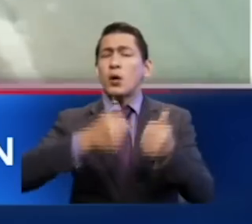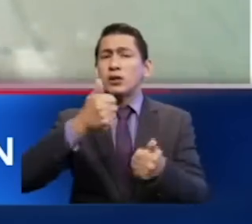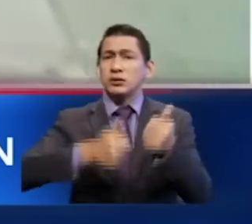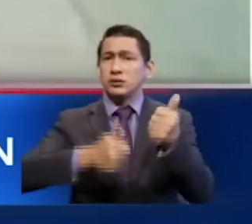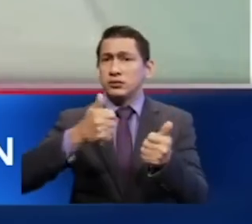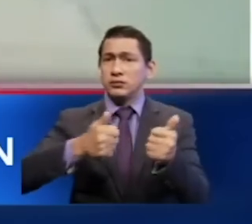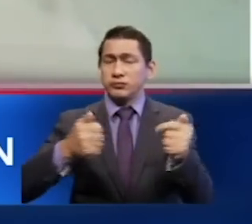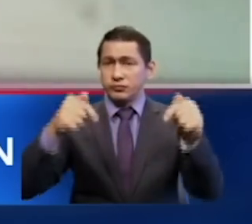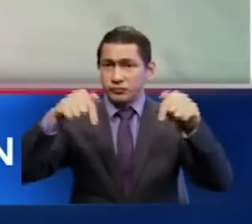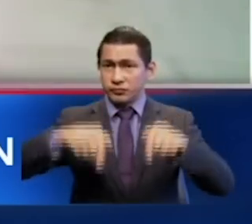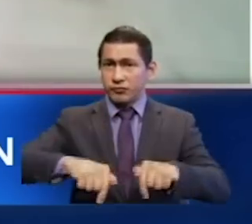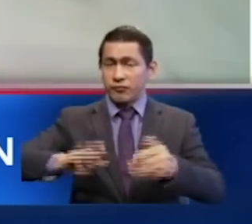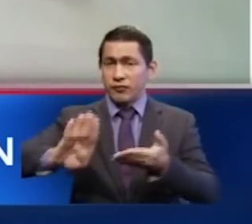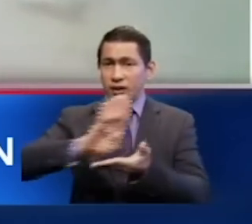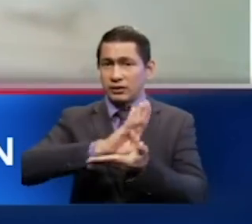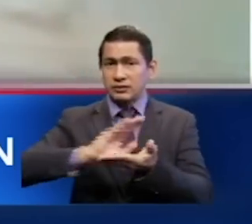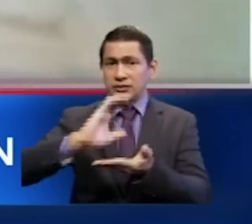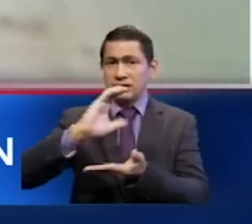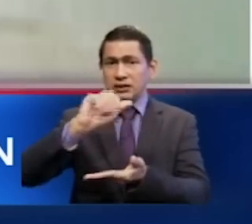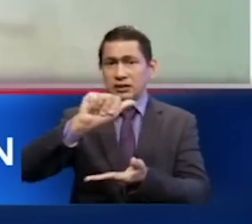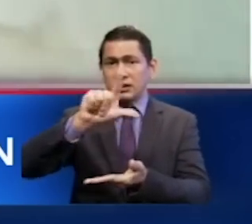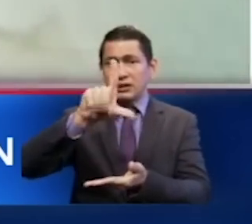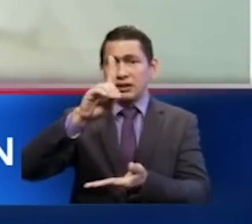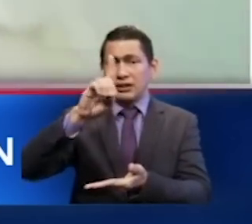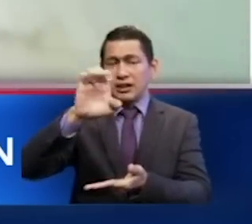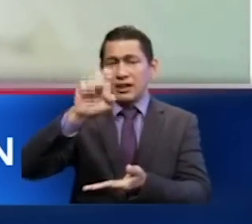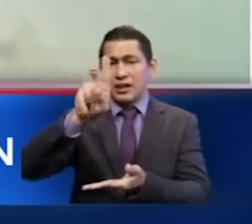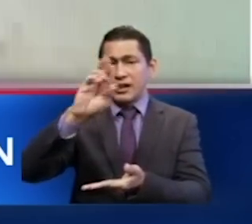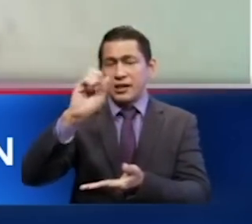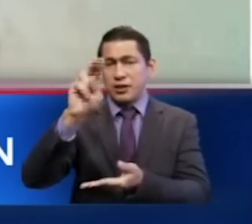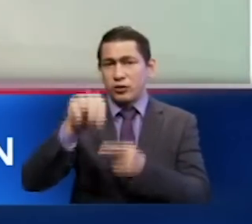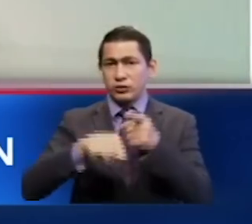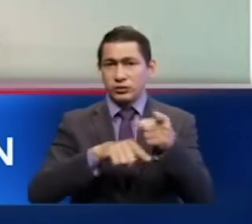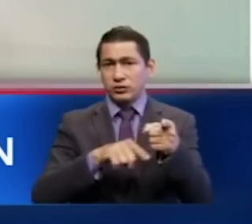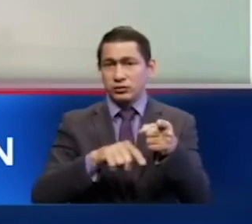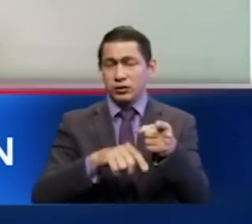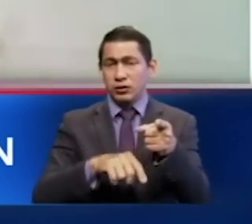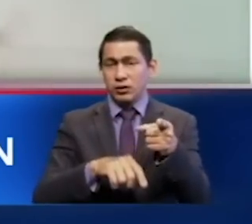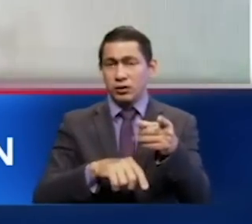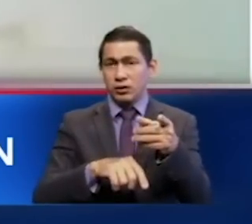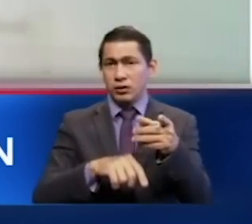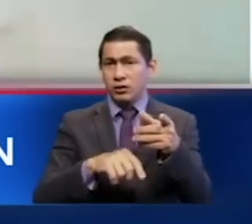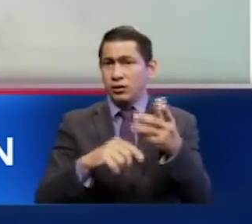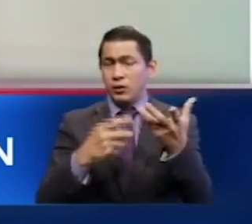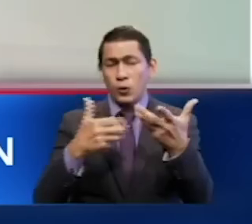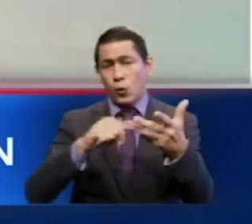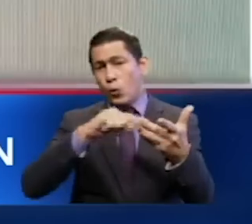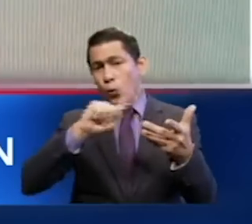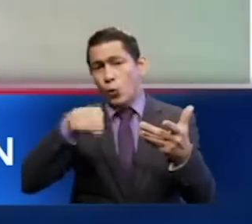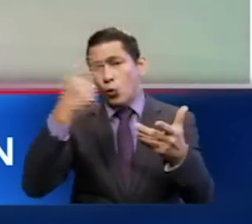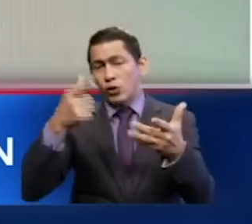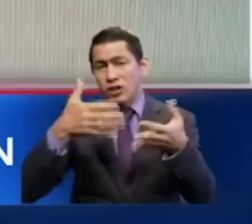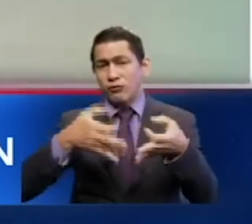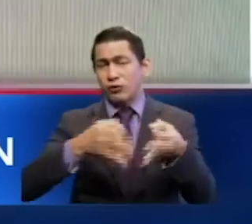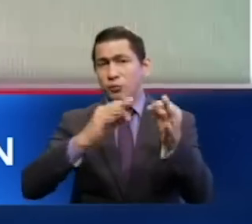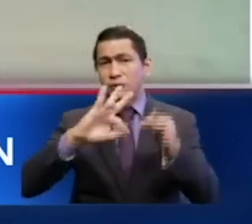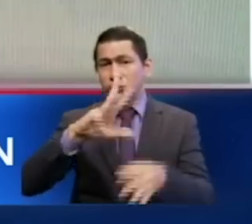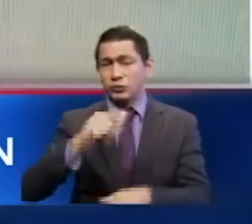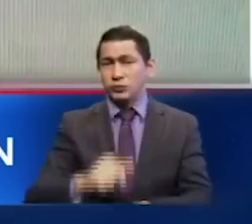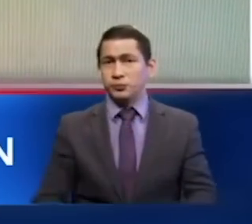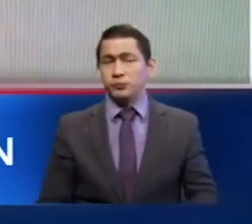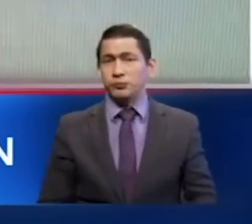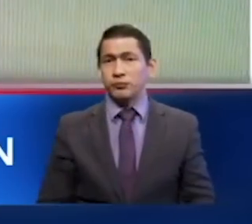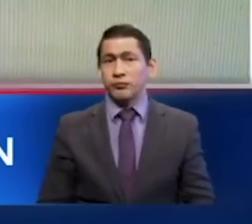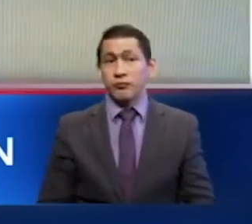Juan de Calderón, acá en el Centinela del Sur, paradójicamente hablando, y para precisar, hay otra modalidad. Mi hijo trabaja